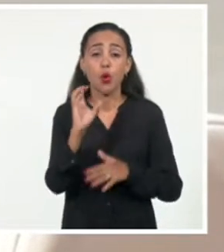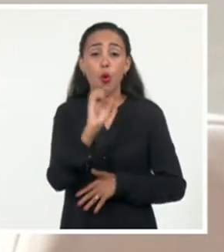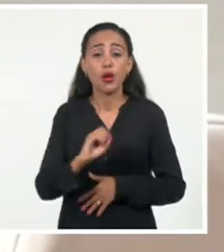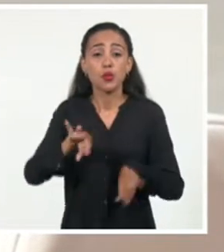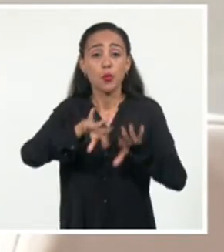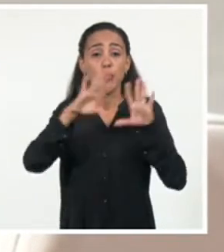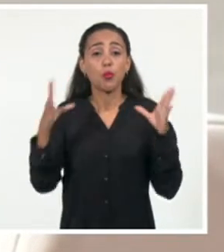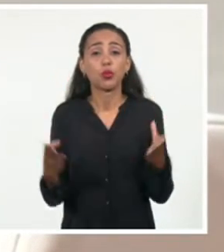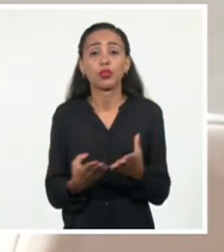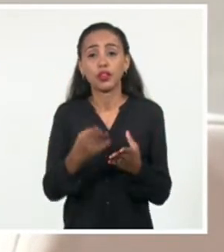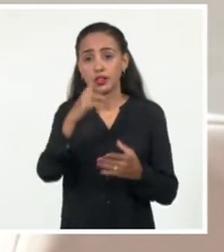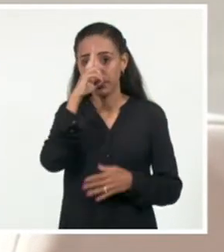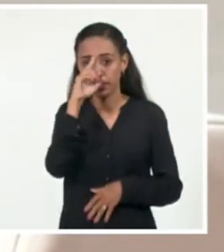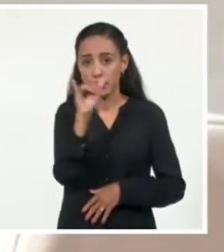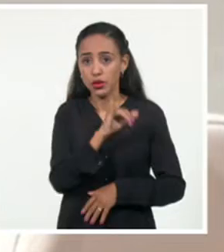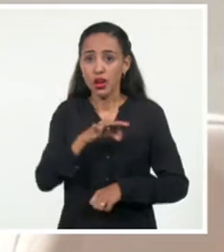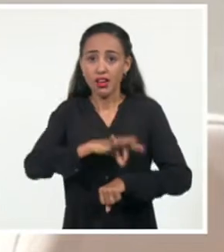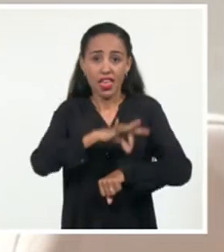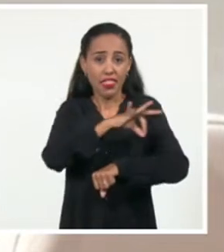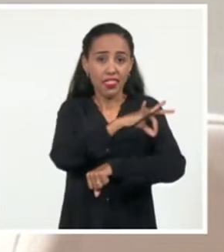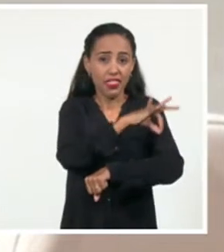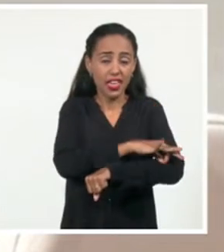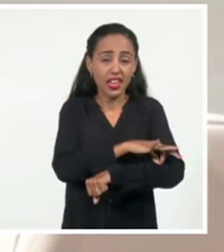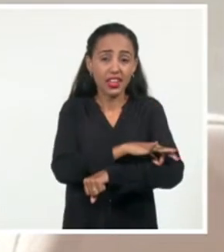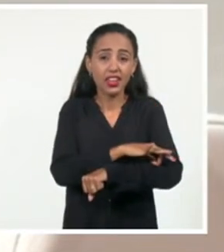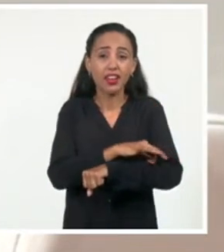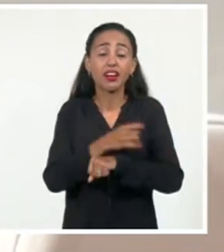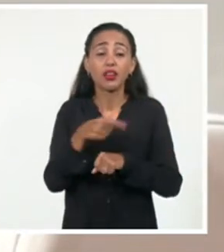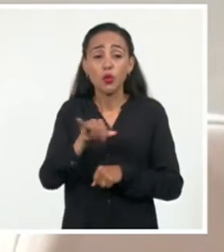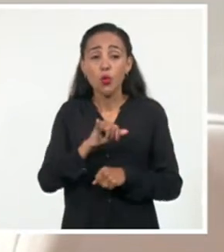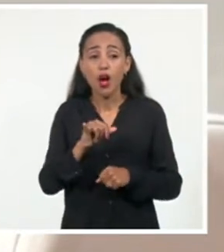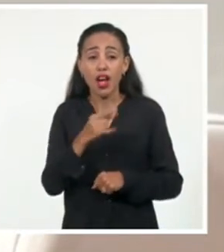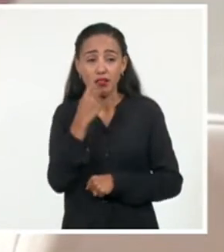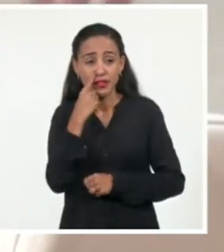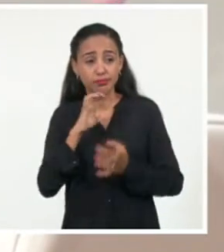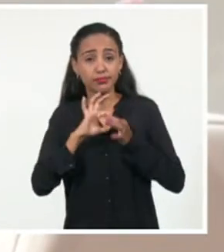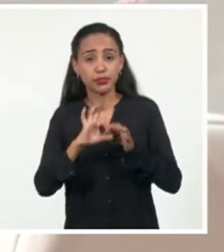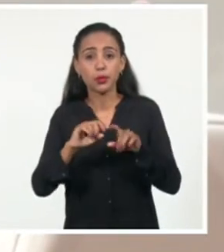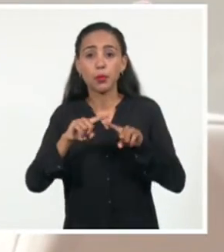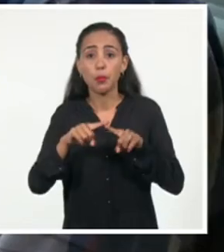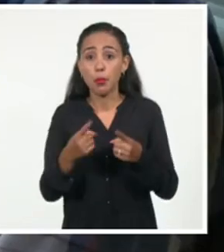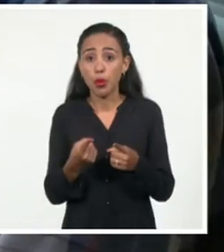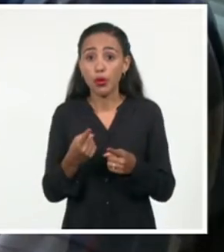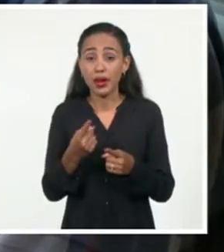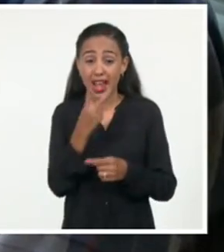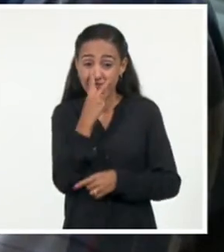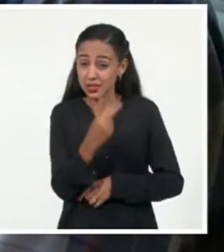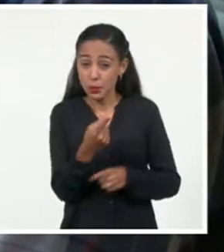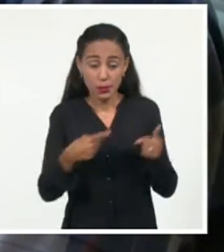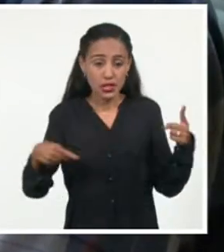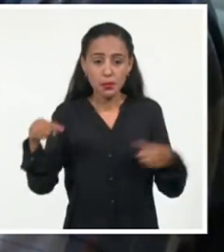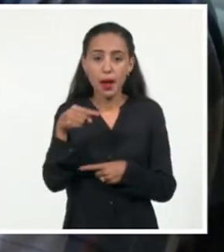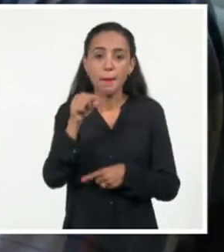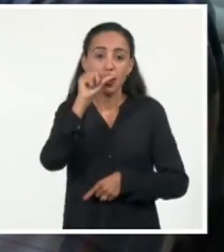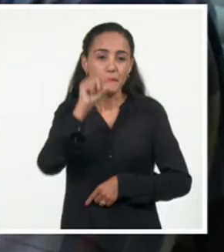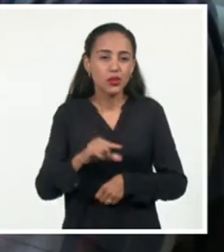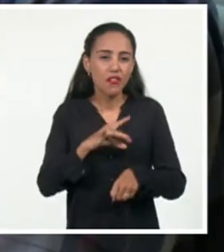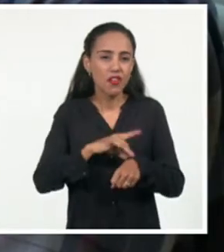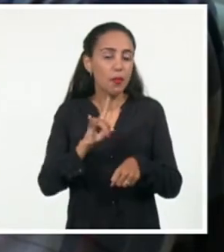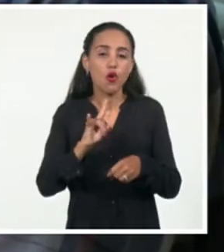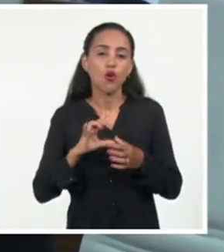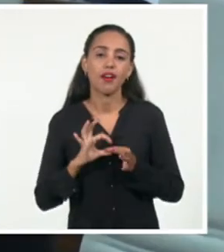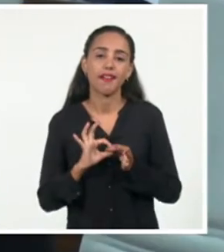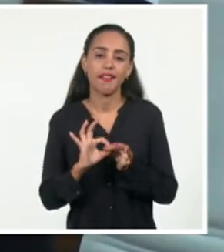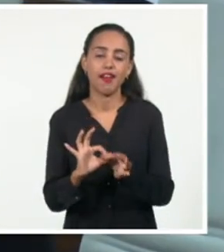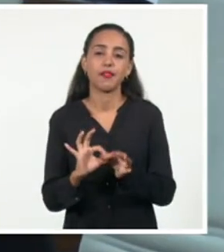de dengue con y sin signos de alarma, porque va dirigida a que el paciente no agrave. Durante el encuentro de expertos de la